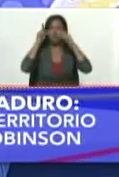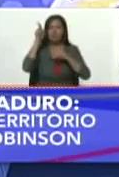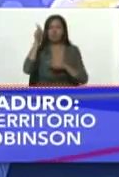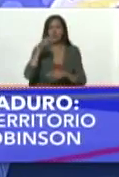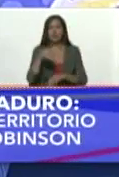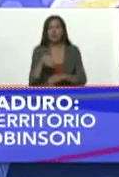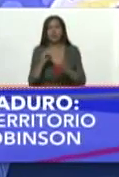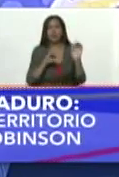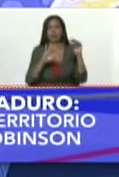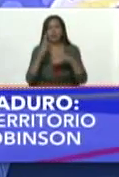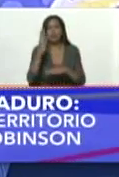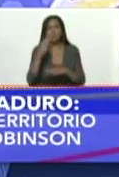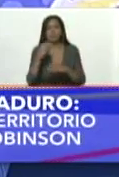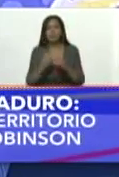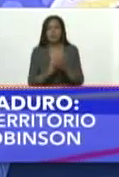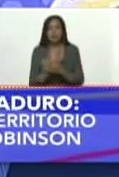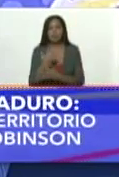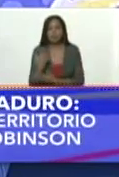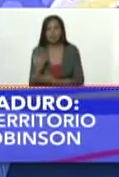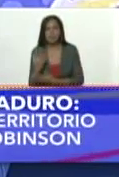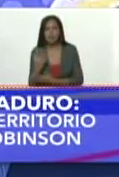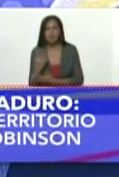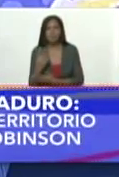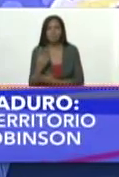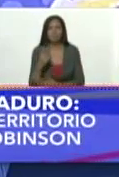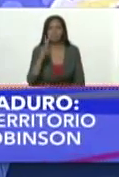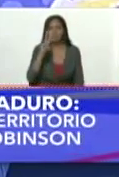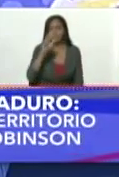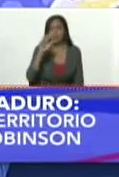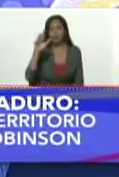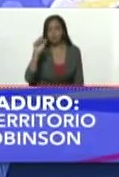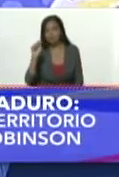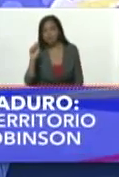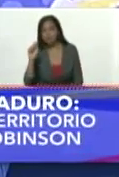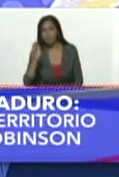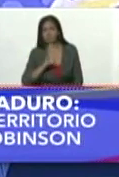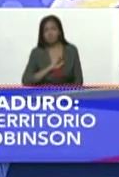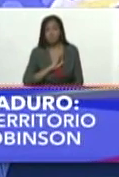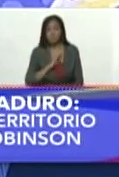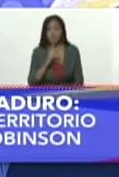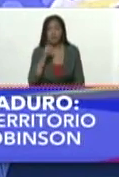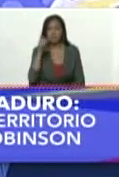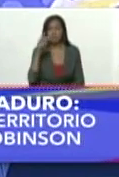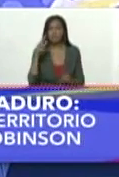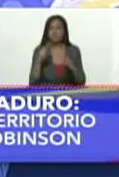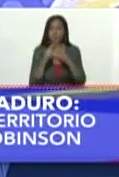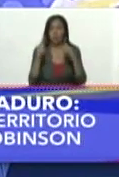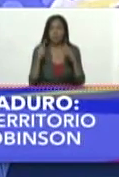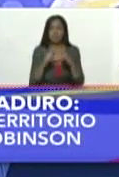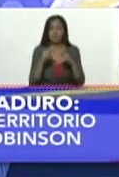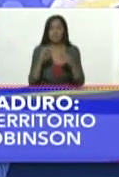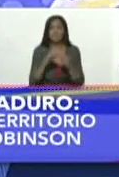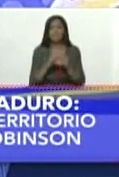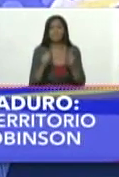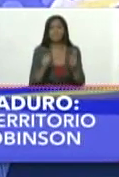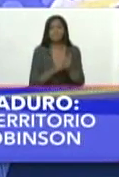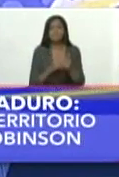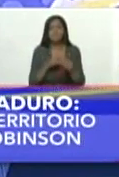calle 14 de los Jardines del Valle, esa es mi parroquia, y precisamente allá está la viceministra para el vivir